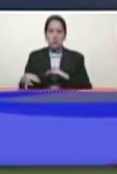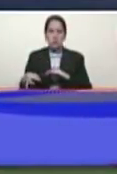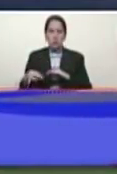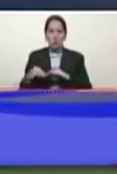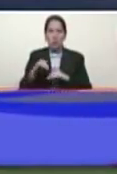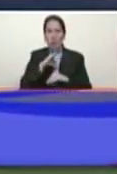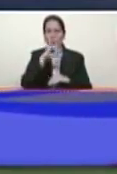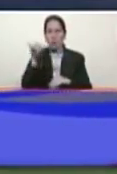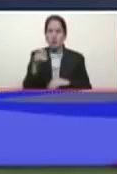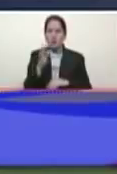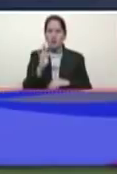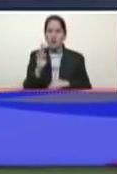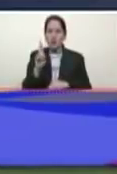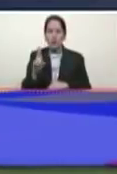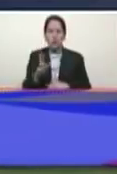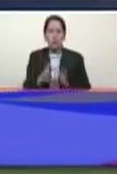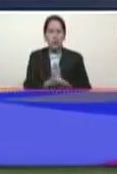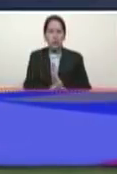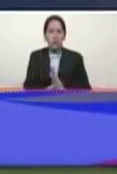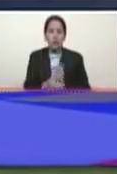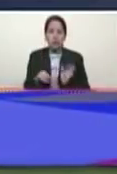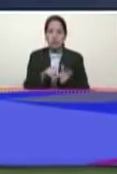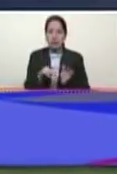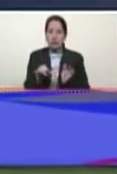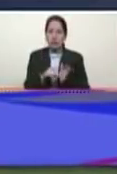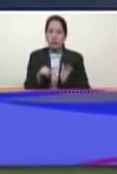Riva, por aquí cerquita, ¿verdad?